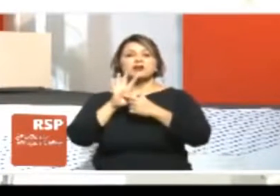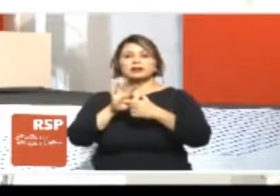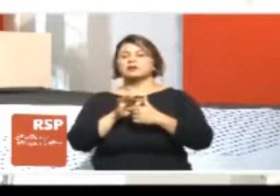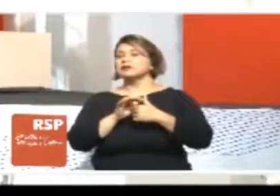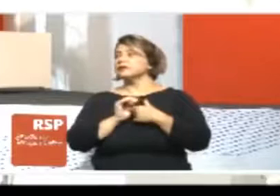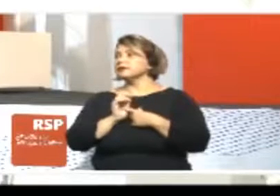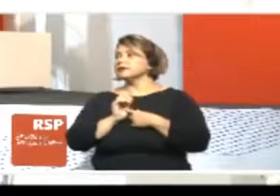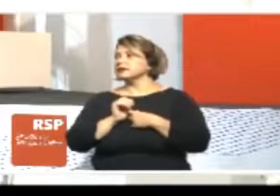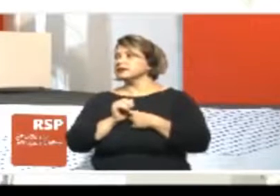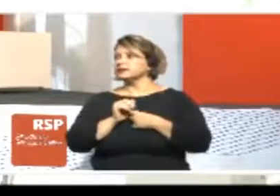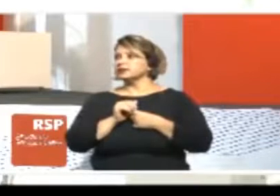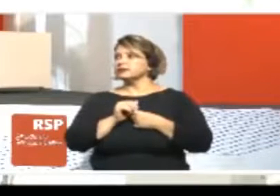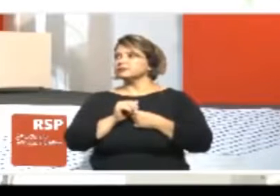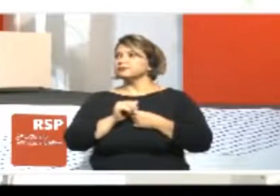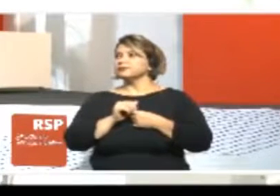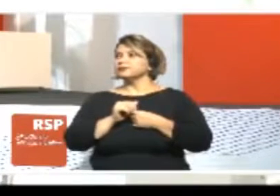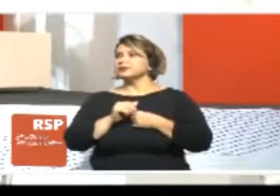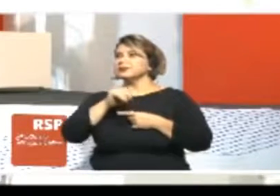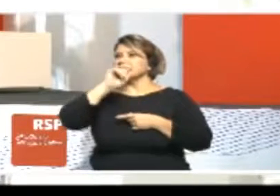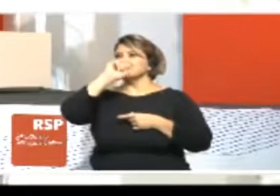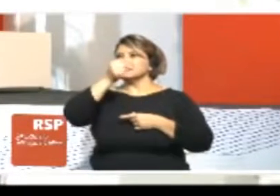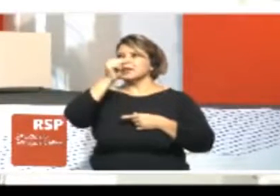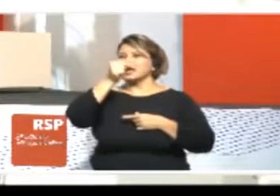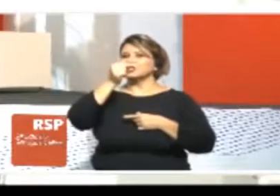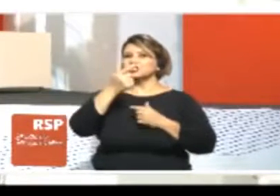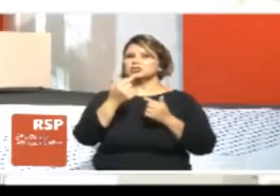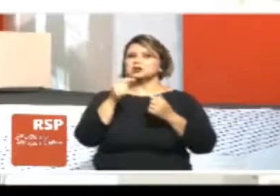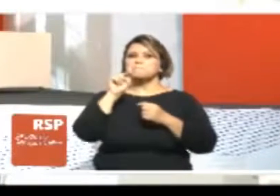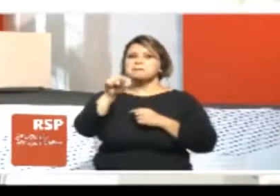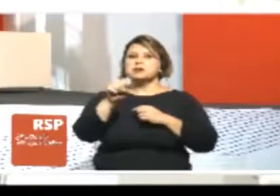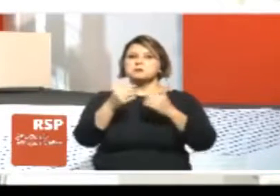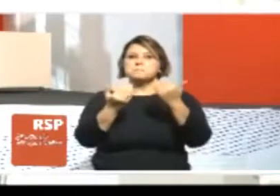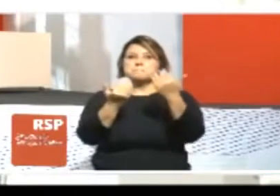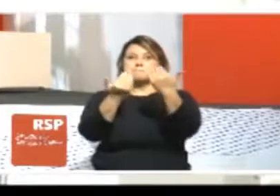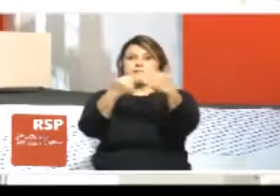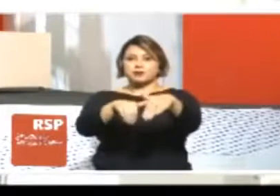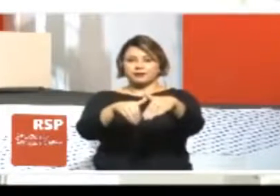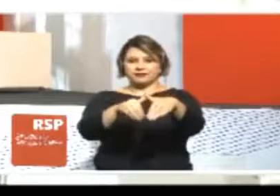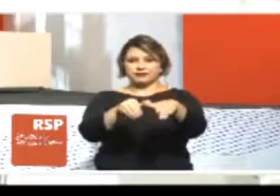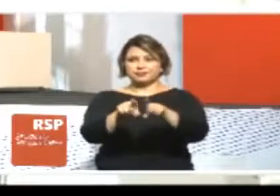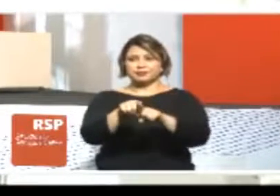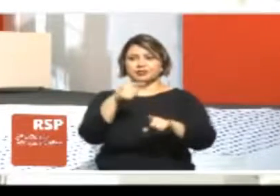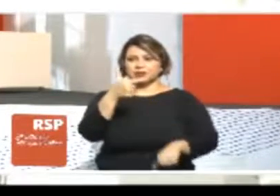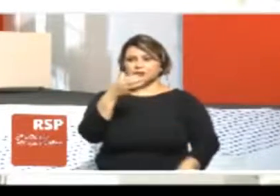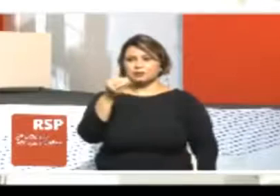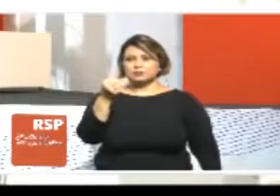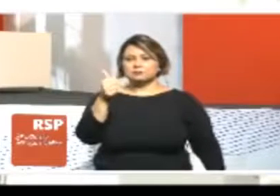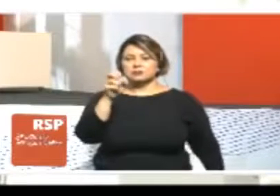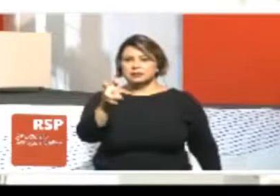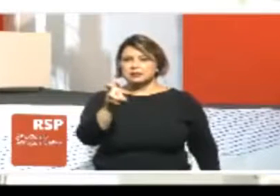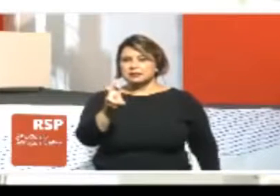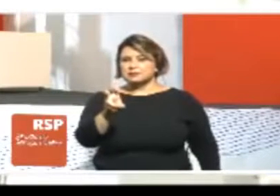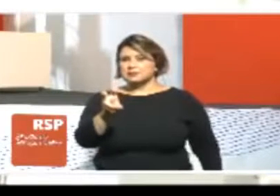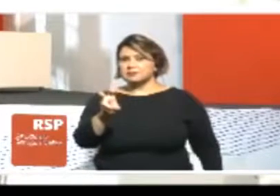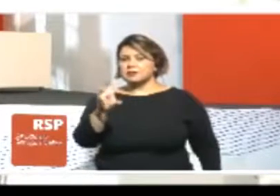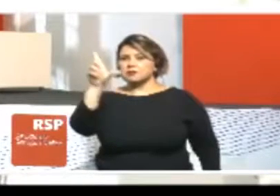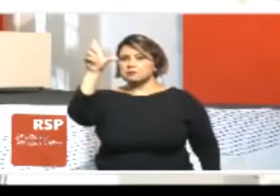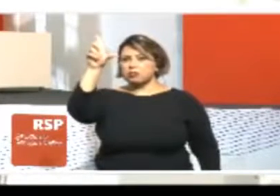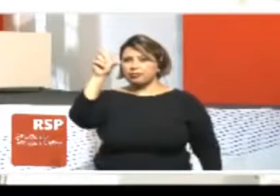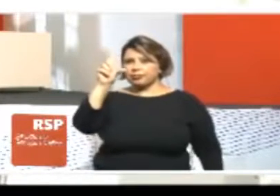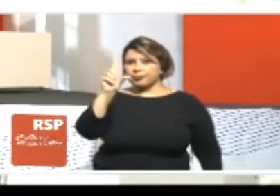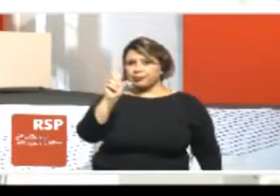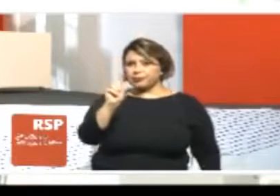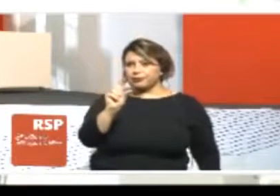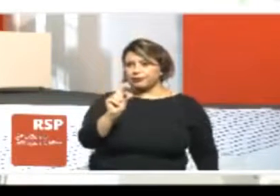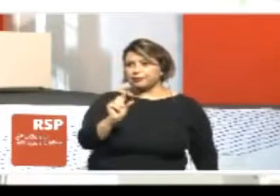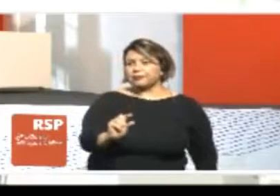7.436 exámenes para esos puestos. Y en el 2015 vemos que descendió, porque hasta ahí fue donde yo terminé